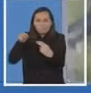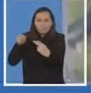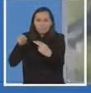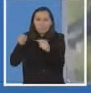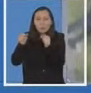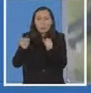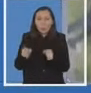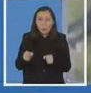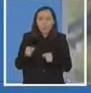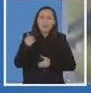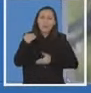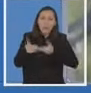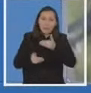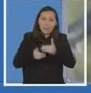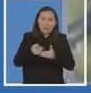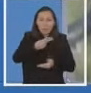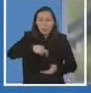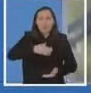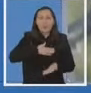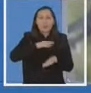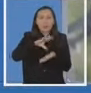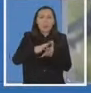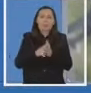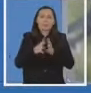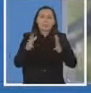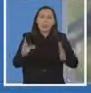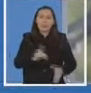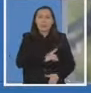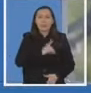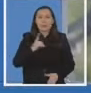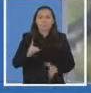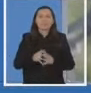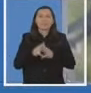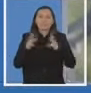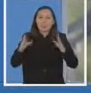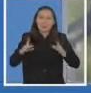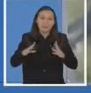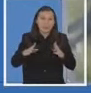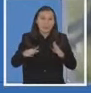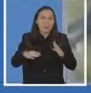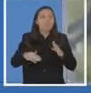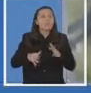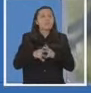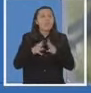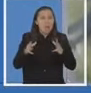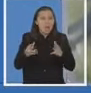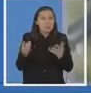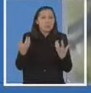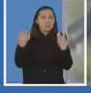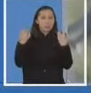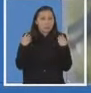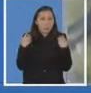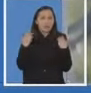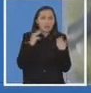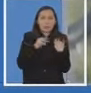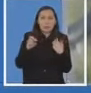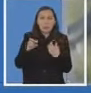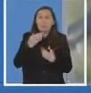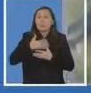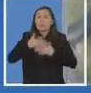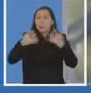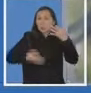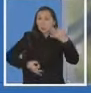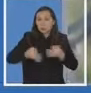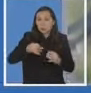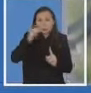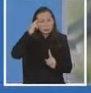para poder hacer avanzar a nuestro país en mayor dignidad, en mayor felicidad, en mayor corresponsabilidad, en mayor justicia y poniendo